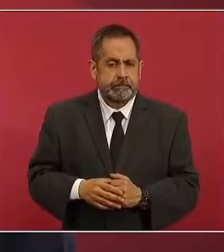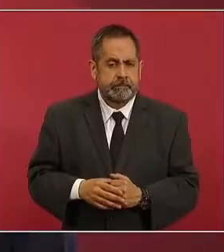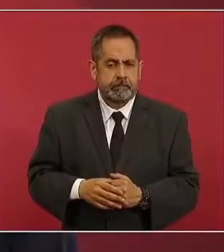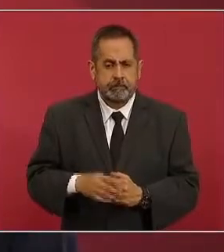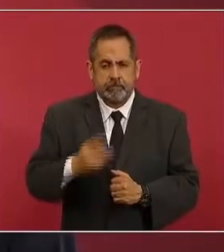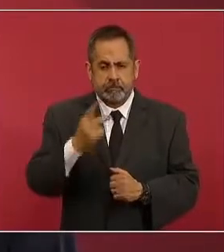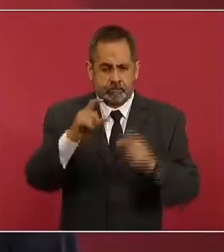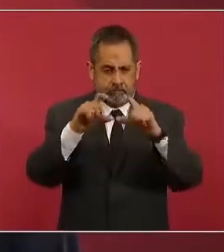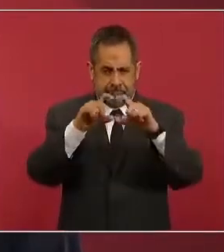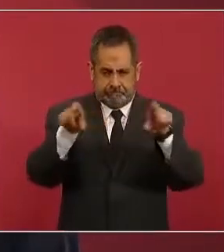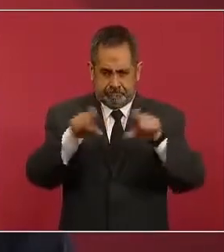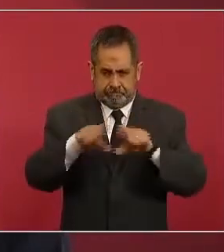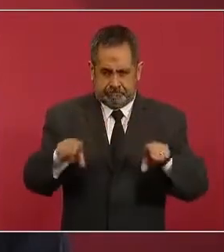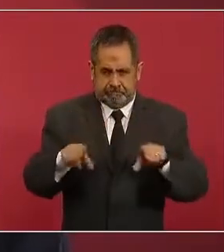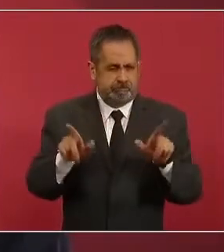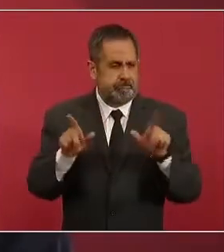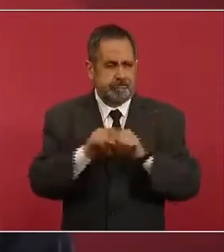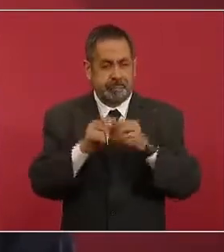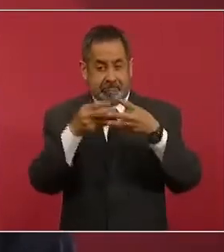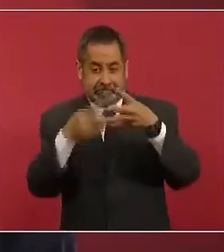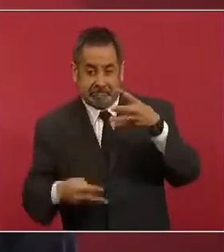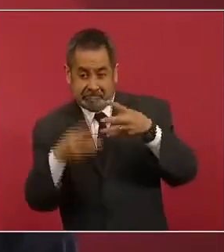2 párrafos, nada más.